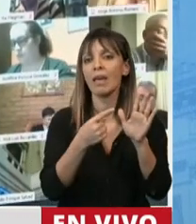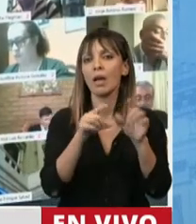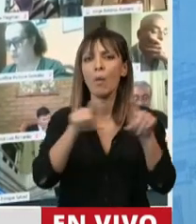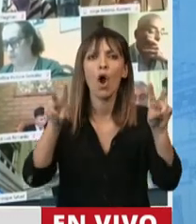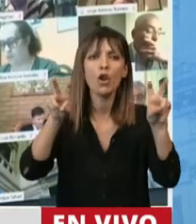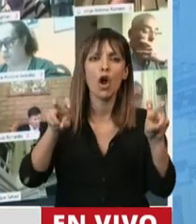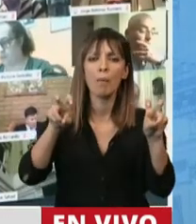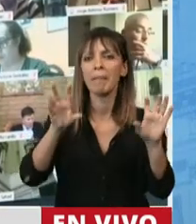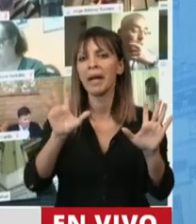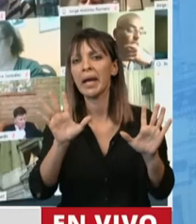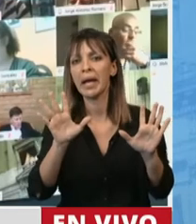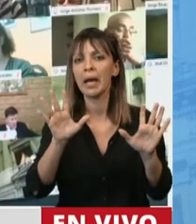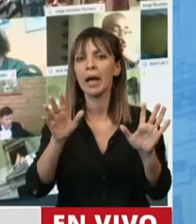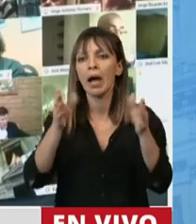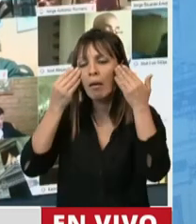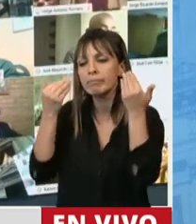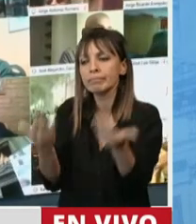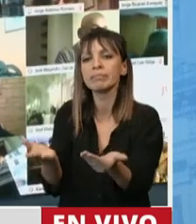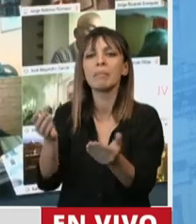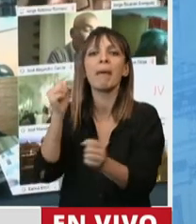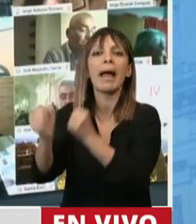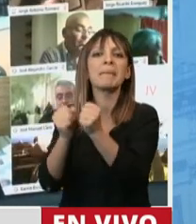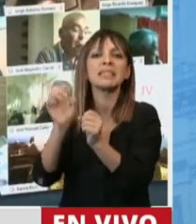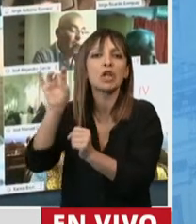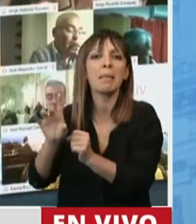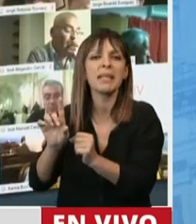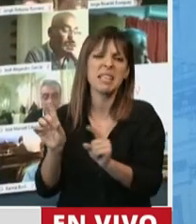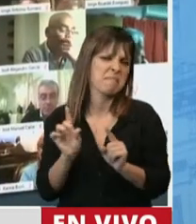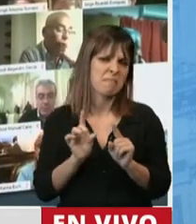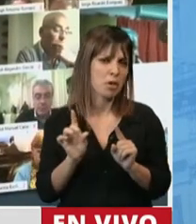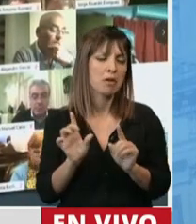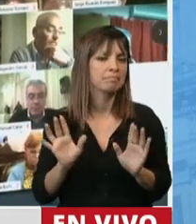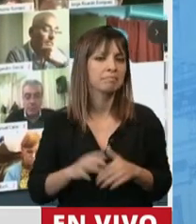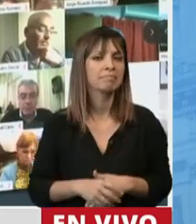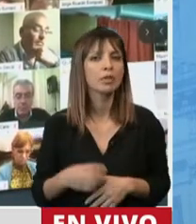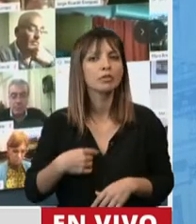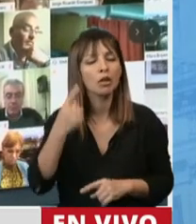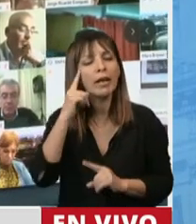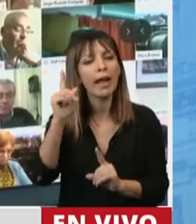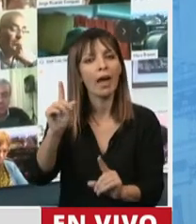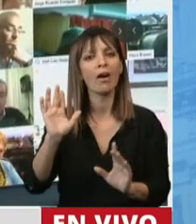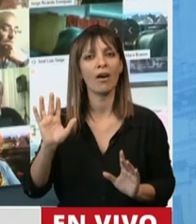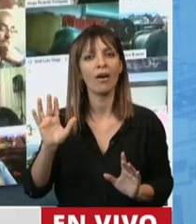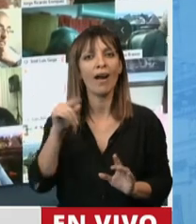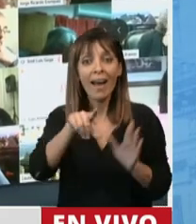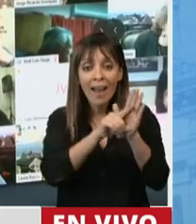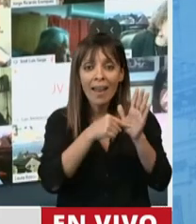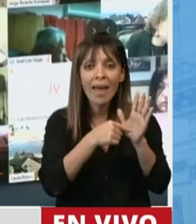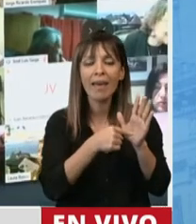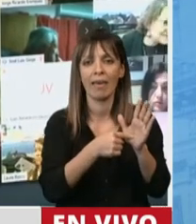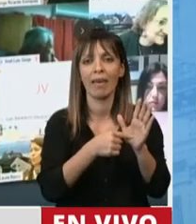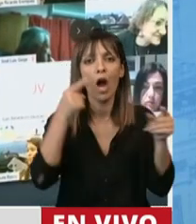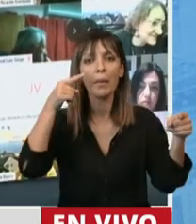nombre y apellido para grandes empresarios. No lo creo. Yo creo que esta es una ley que tiene